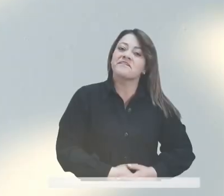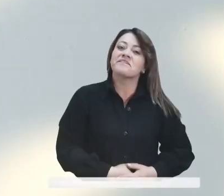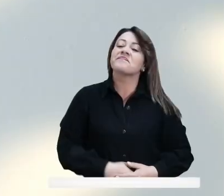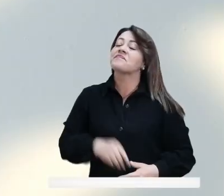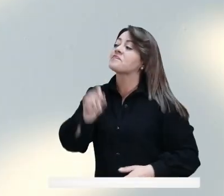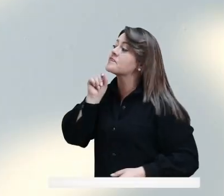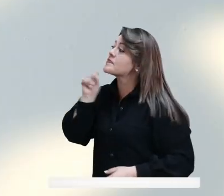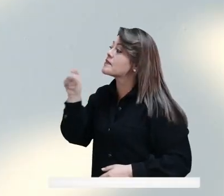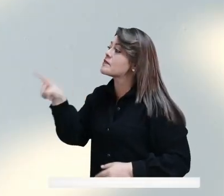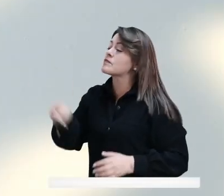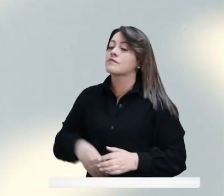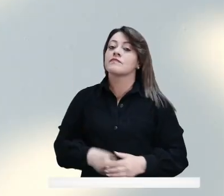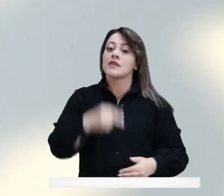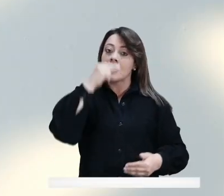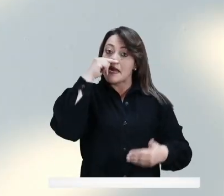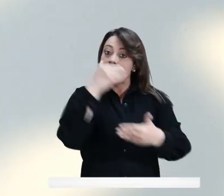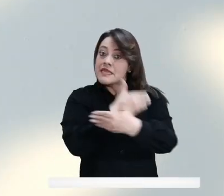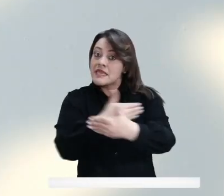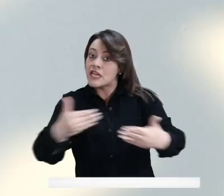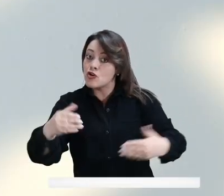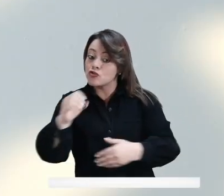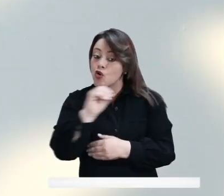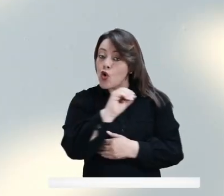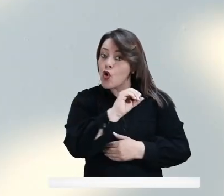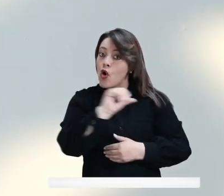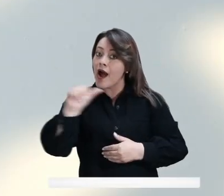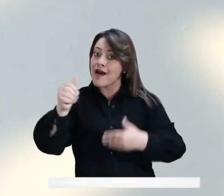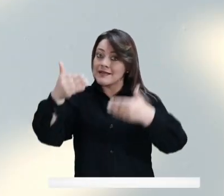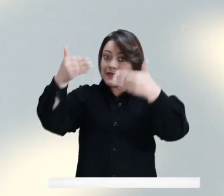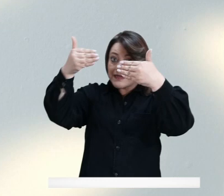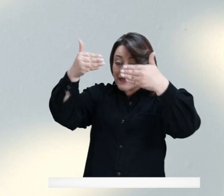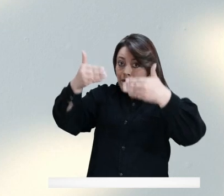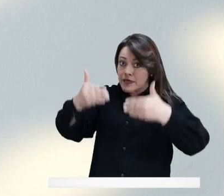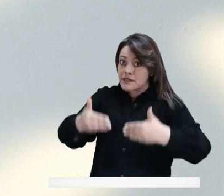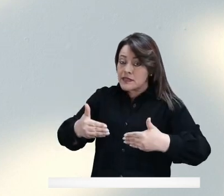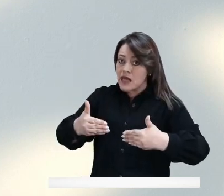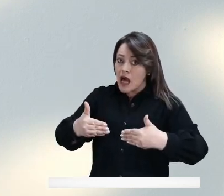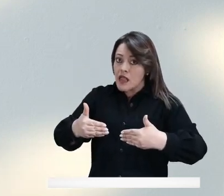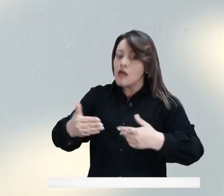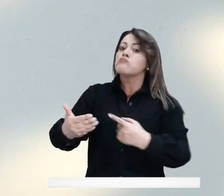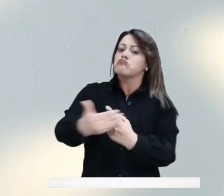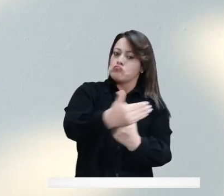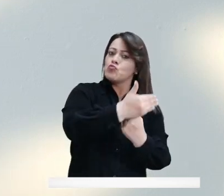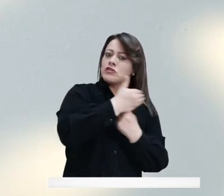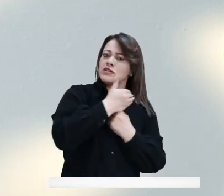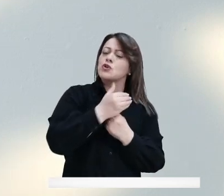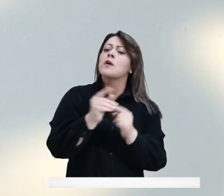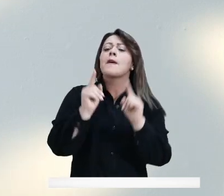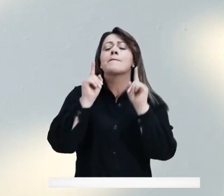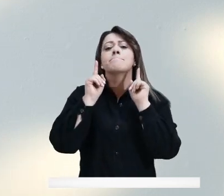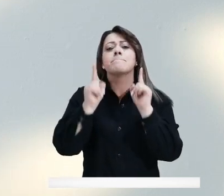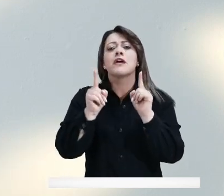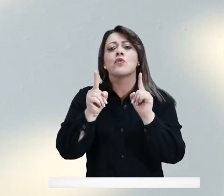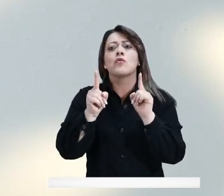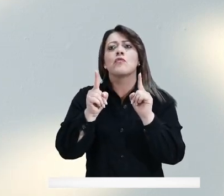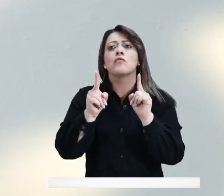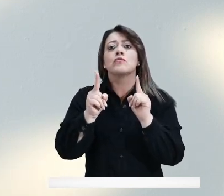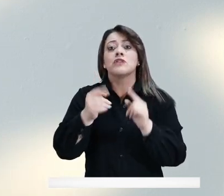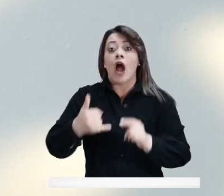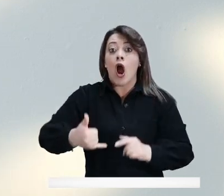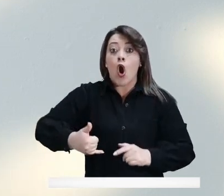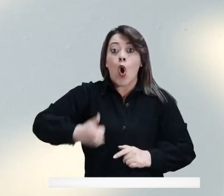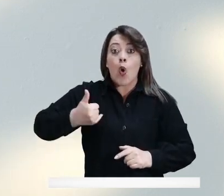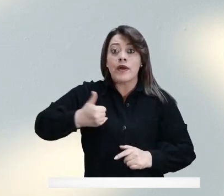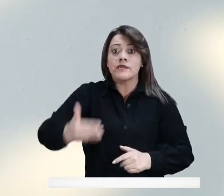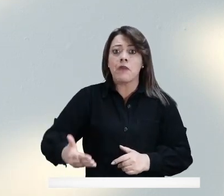Concejal Armando, es cierto que los niños y las niñas con discapacidad están mejor protegidos, pero ¿qué pasa cuando crecen?